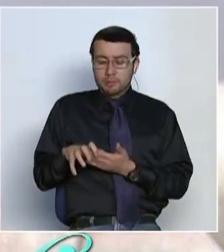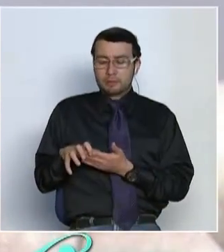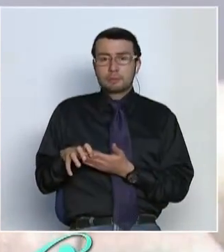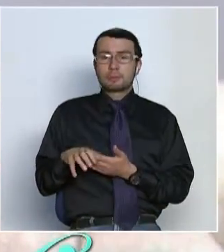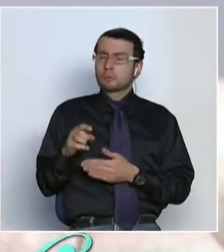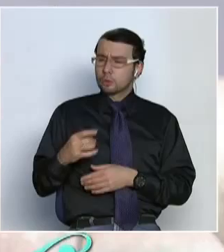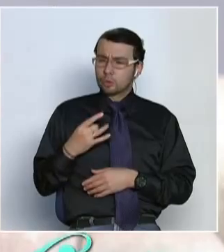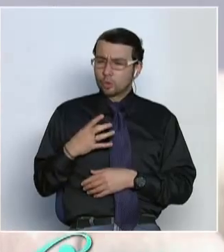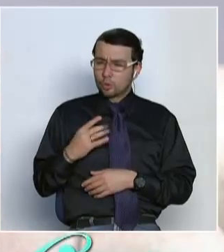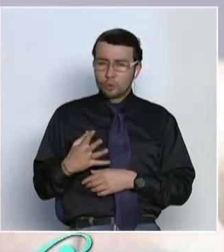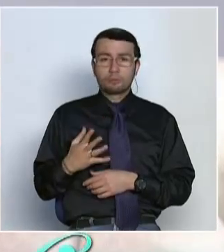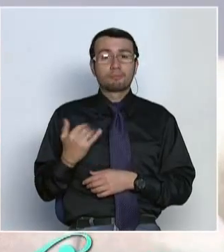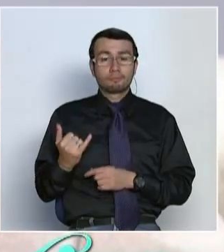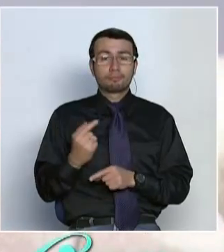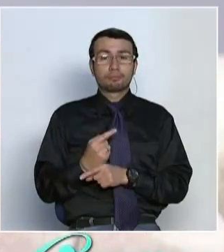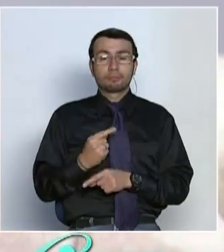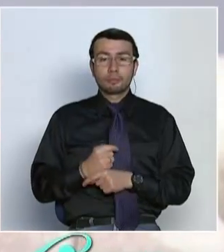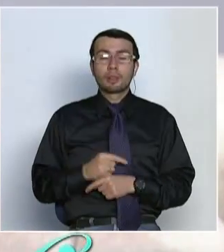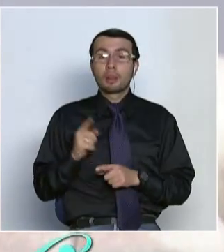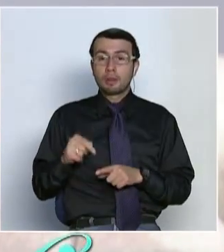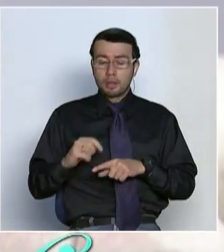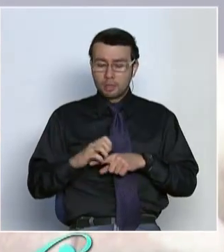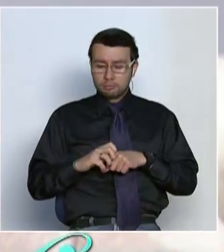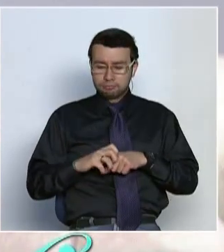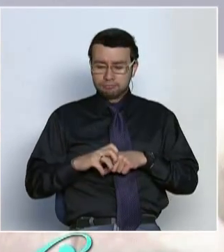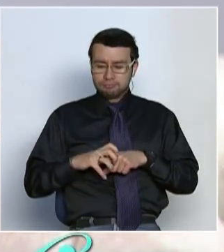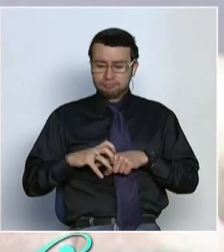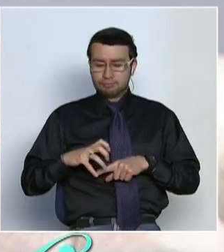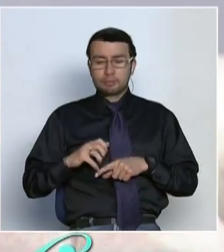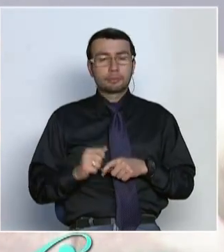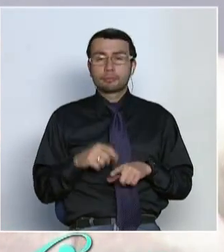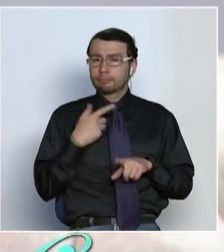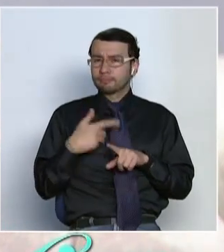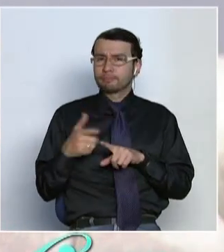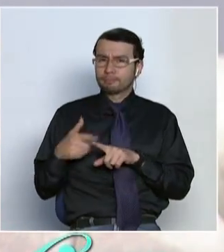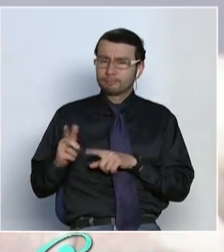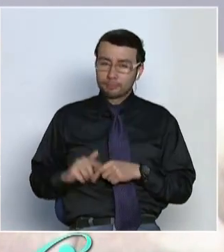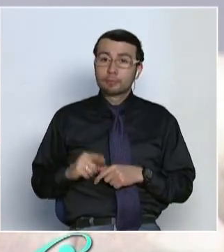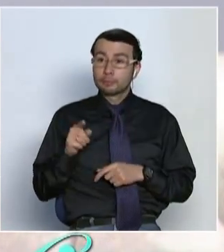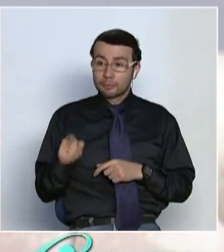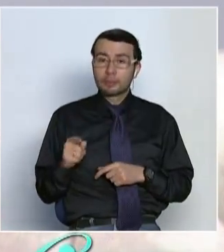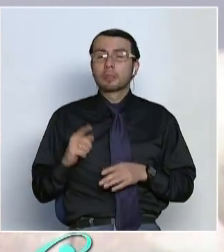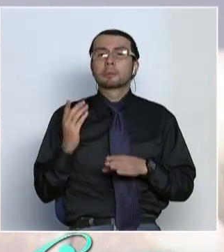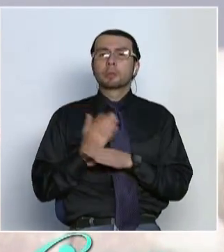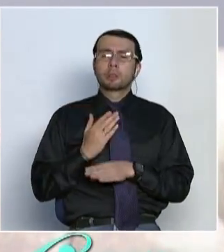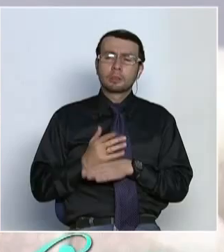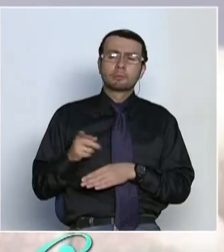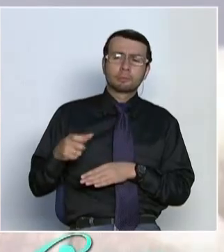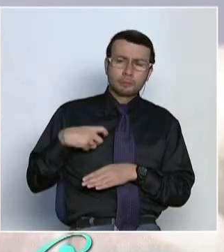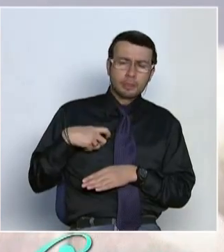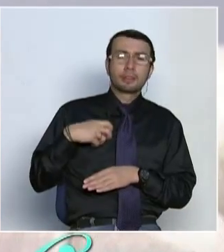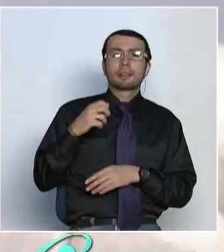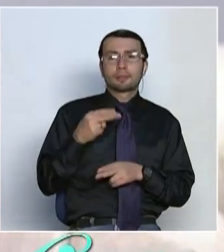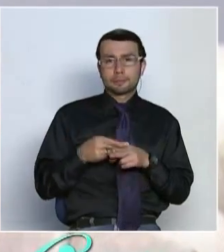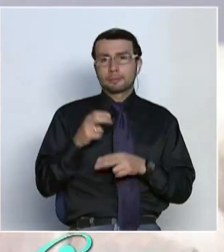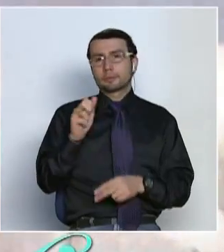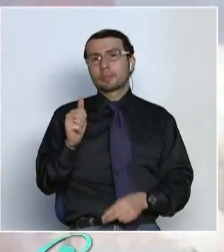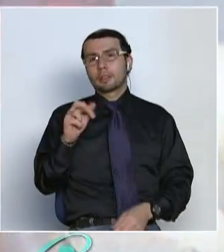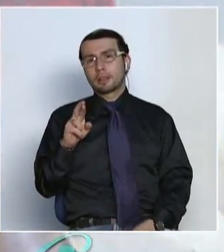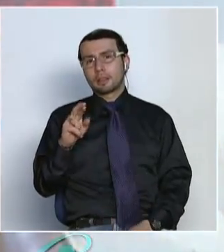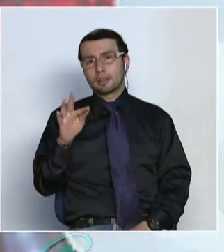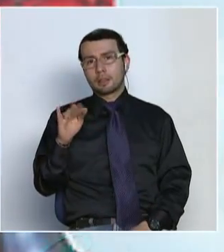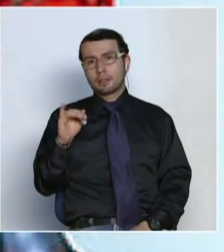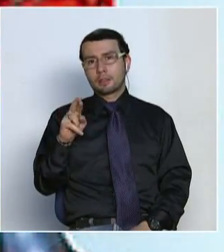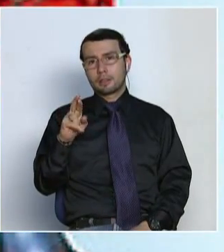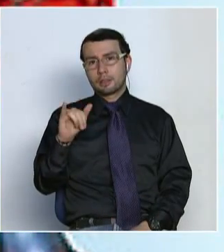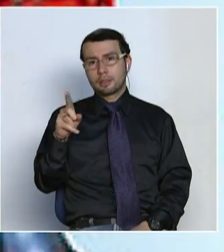dolor terrible, edema, todo esto ya es un problema de una artritis reumatoidea que empieza a viajar